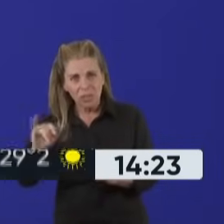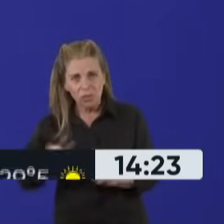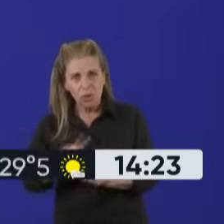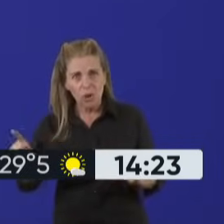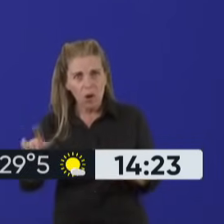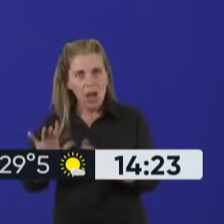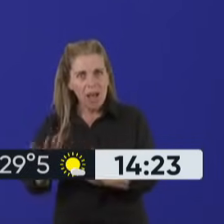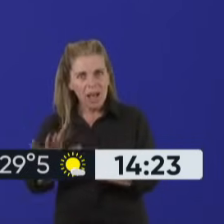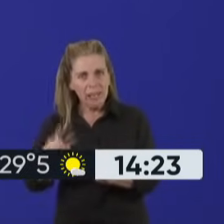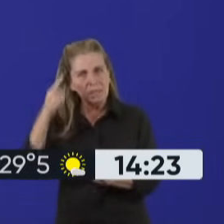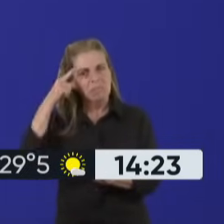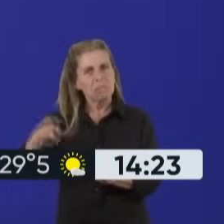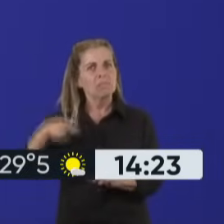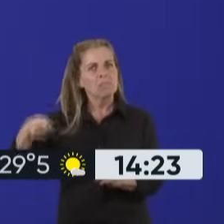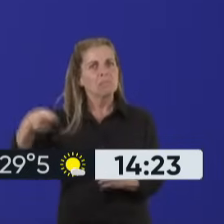esa